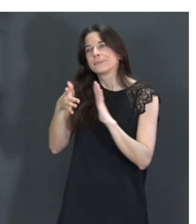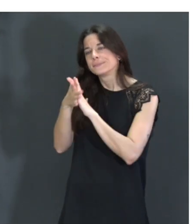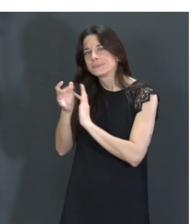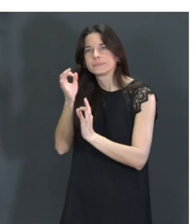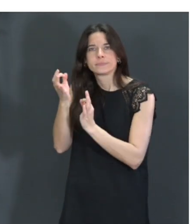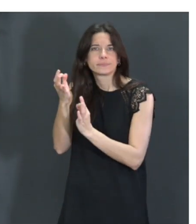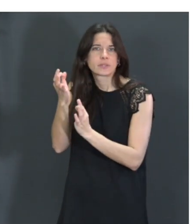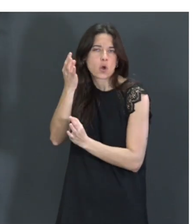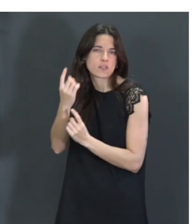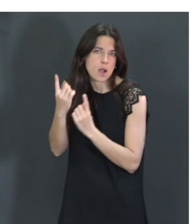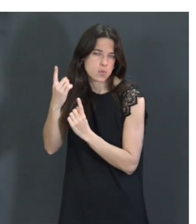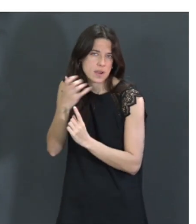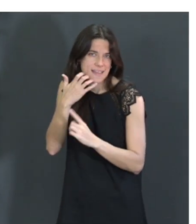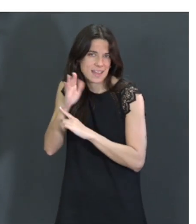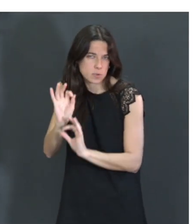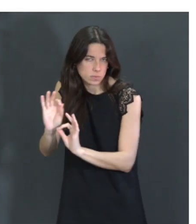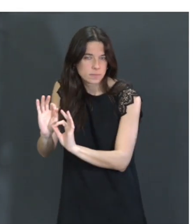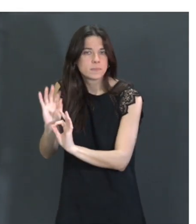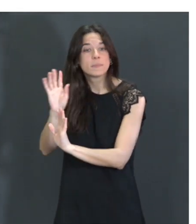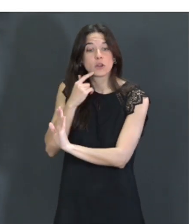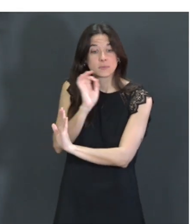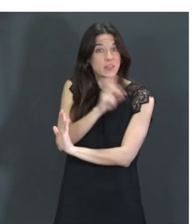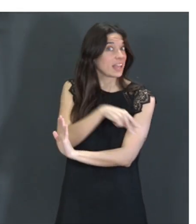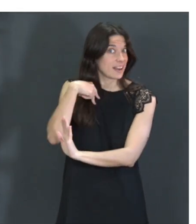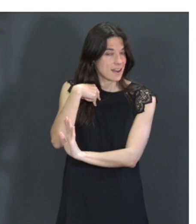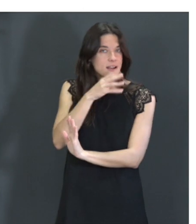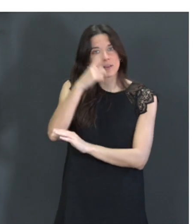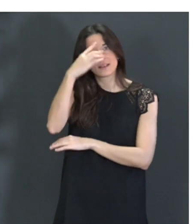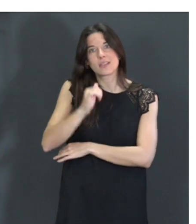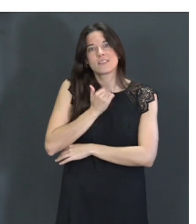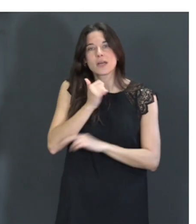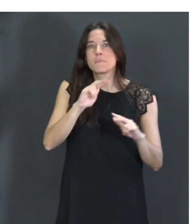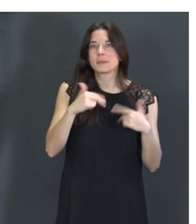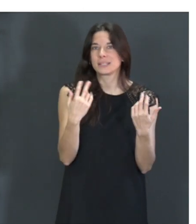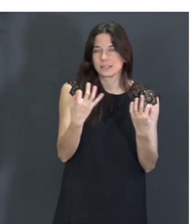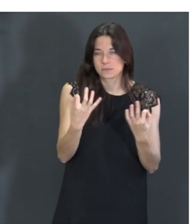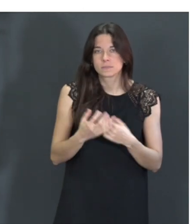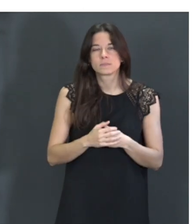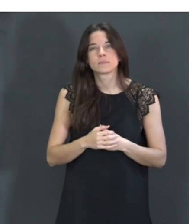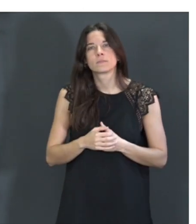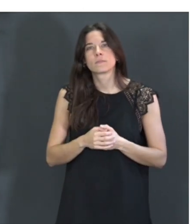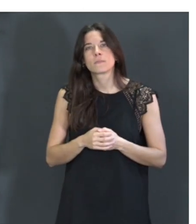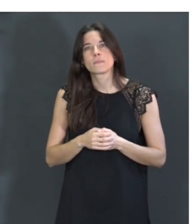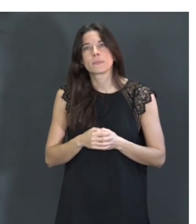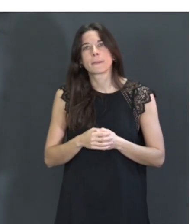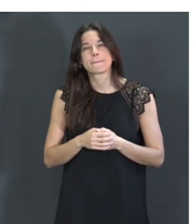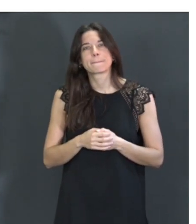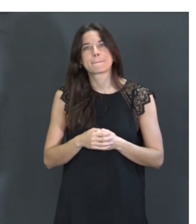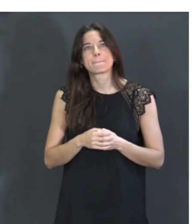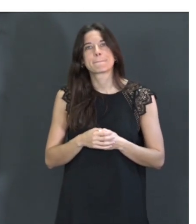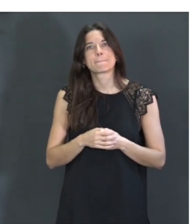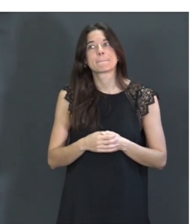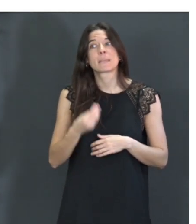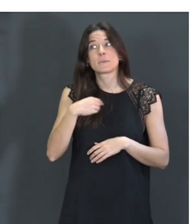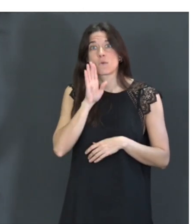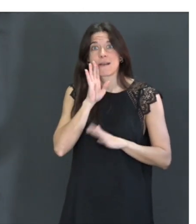concreto, pero sí que nos está permitiendo y nos va a permitir cada vez más el poder procesar esto que